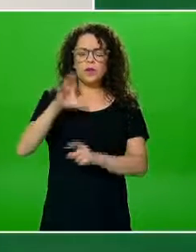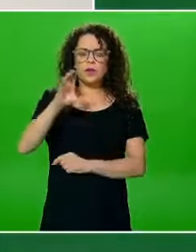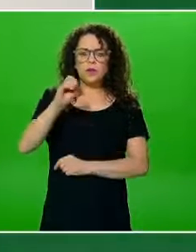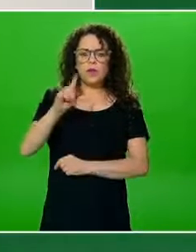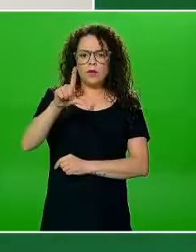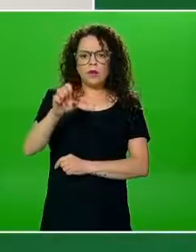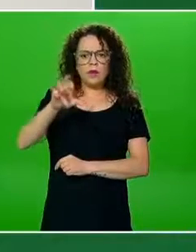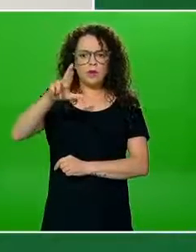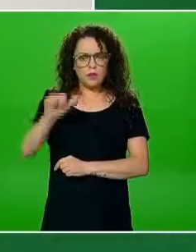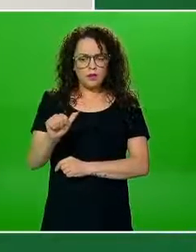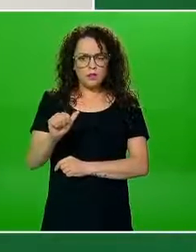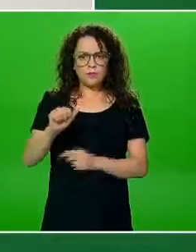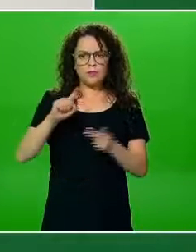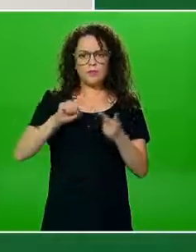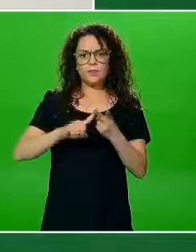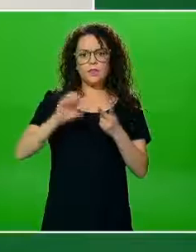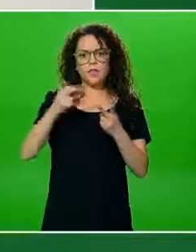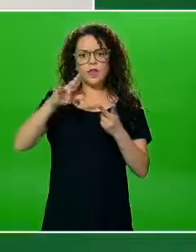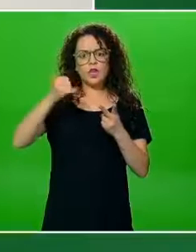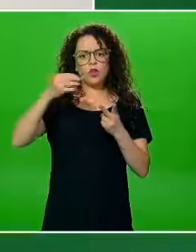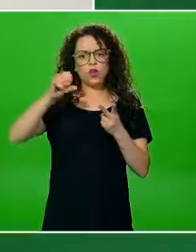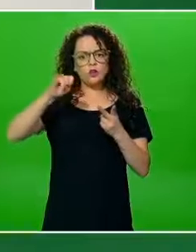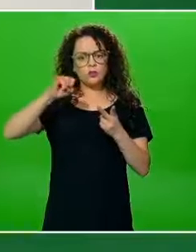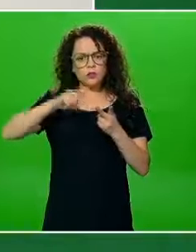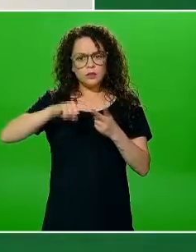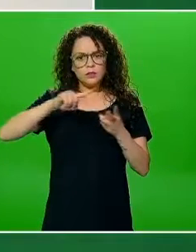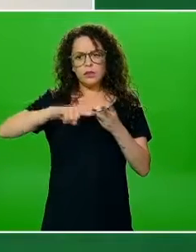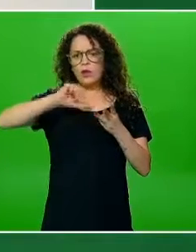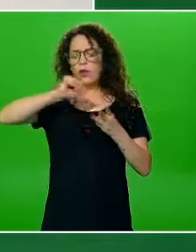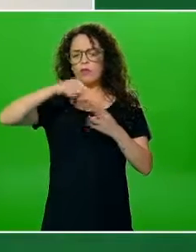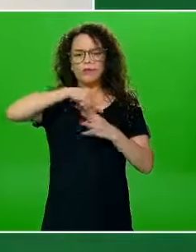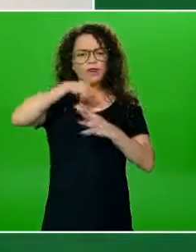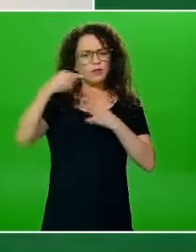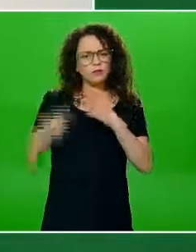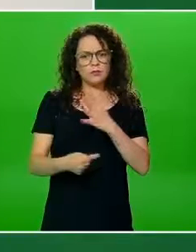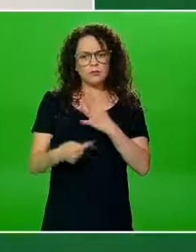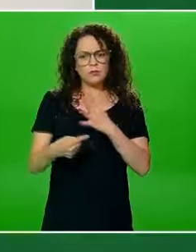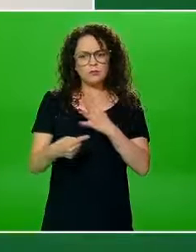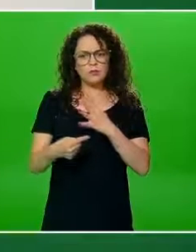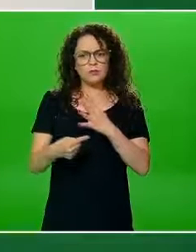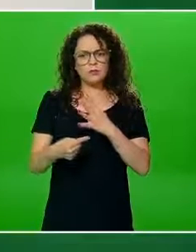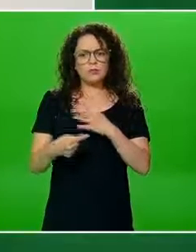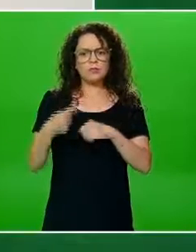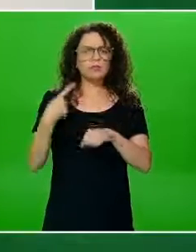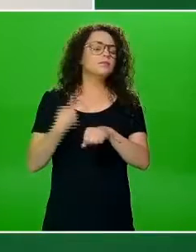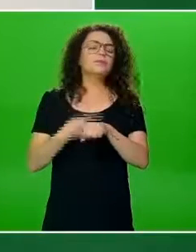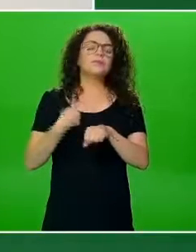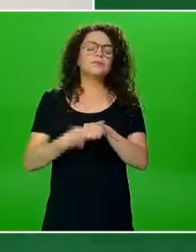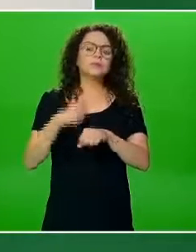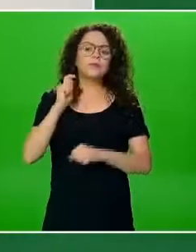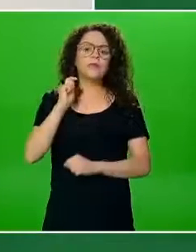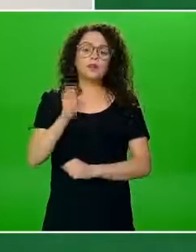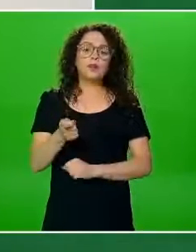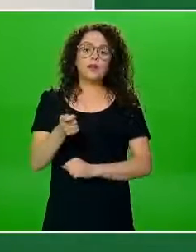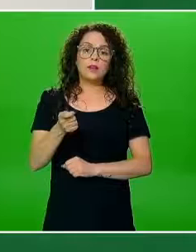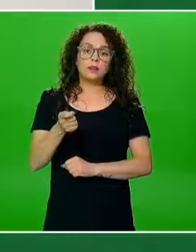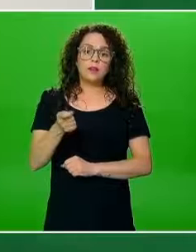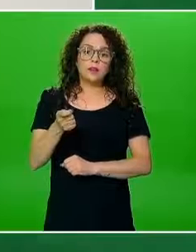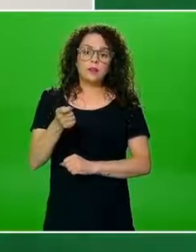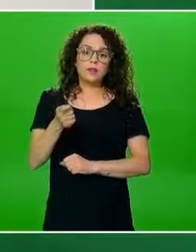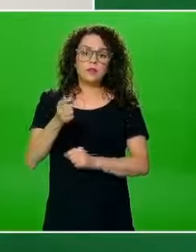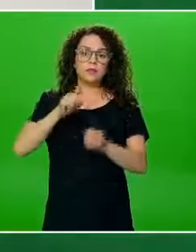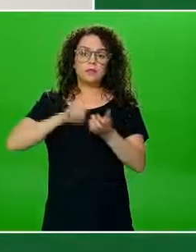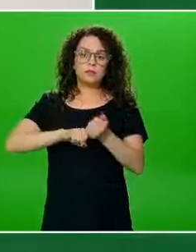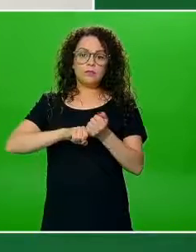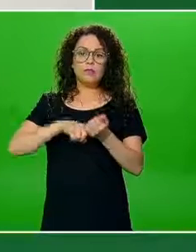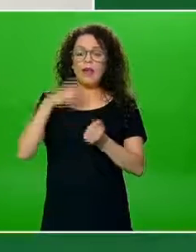cólera, como la shigellosis, y otras enfermedades, digamos, que causan enfermedades diarreicas.